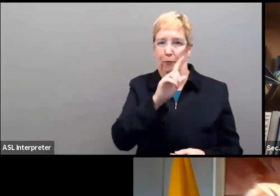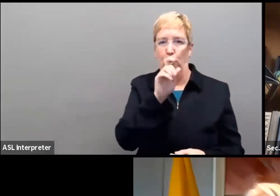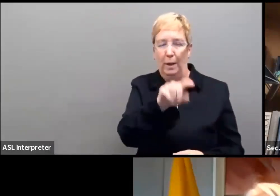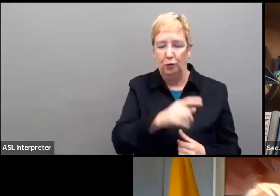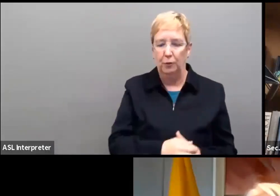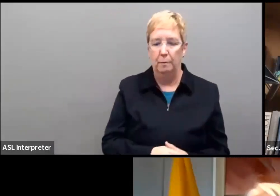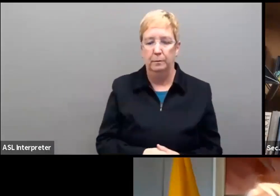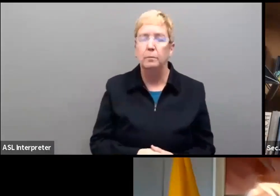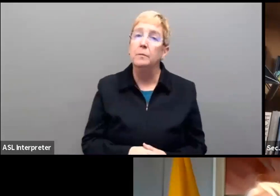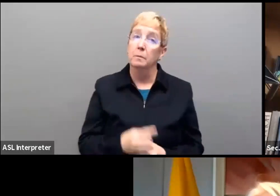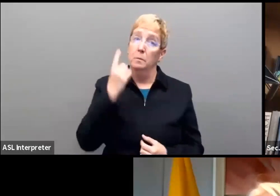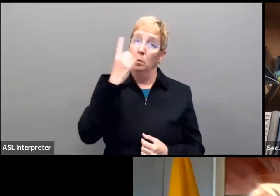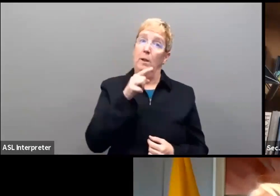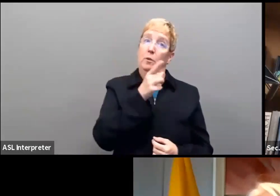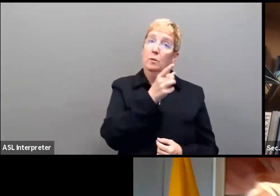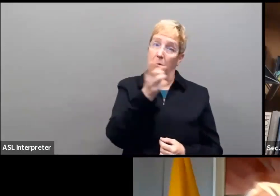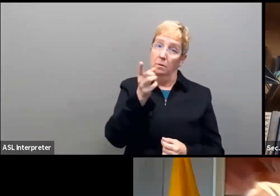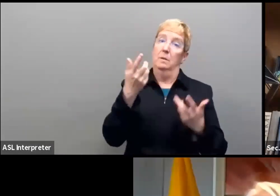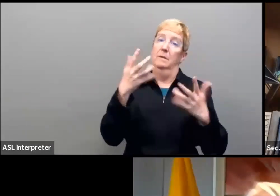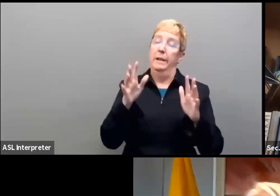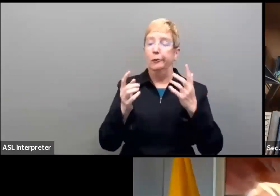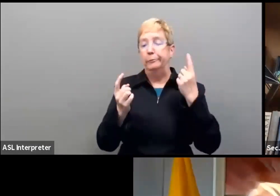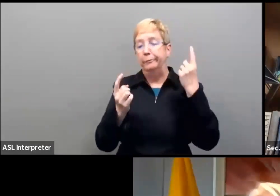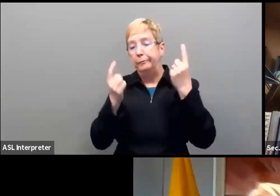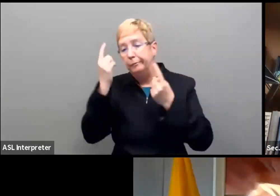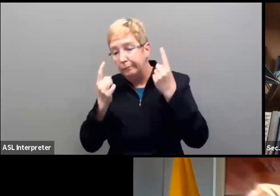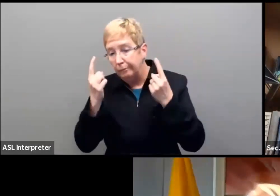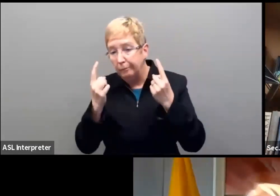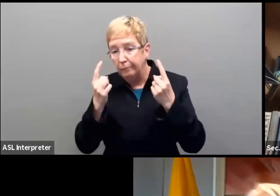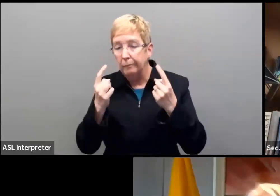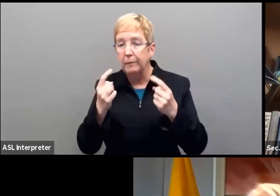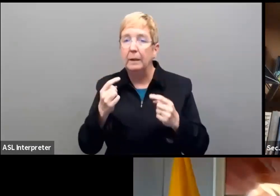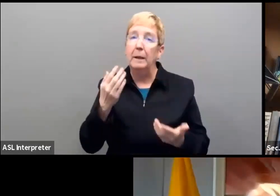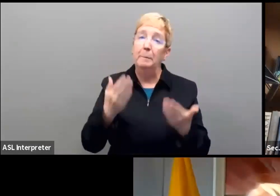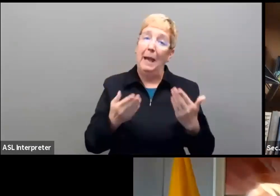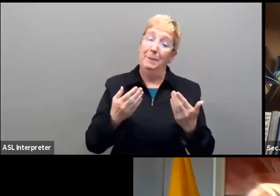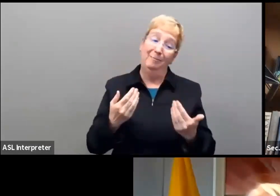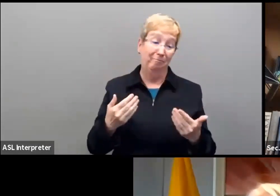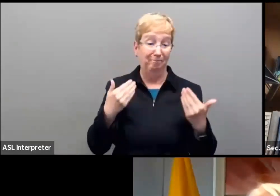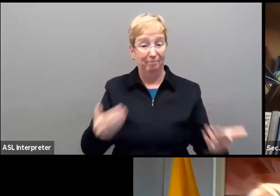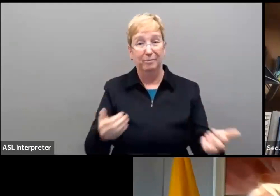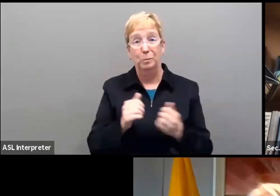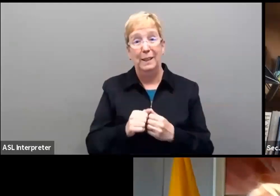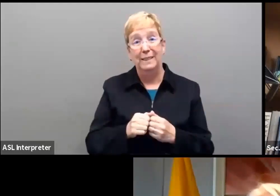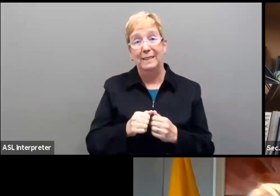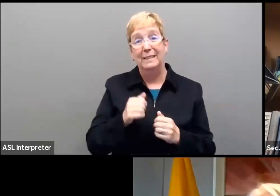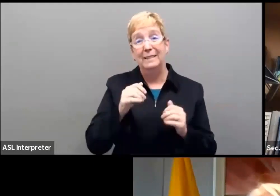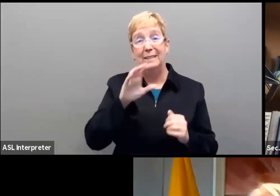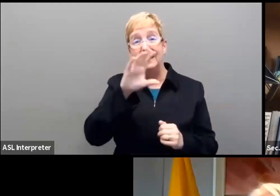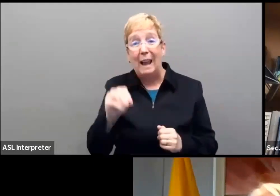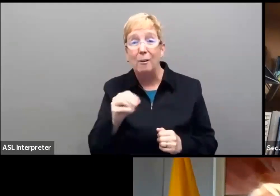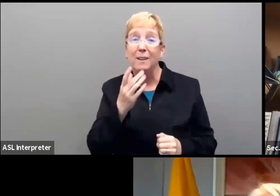Matt, estás al aire. Gracias, Nora. Un par de preguntas. ¿Han pensado